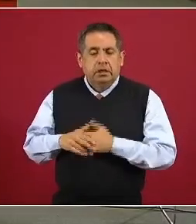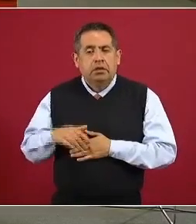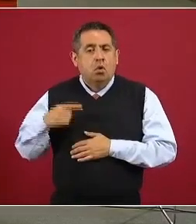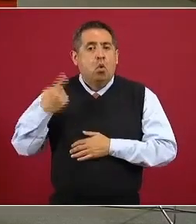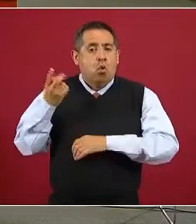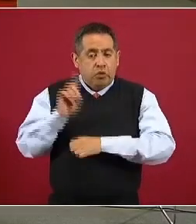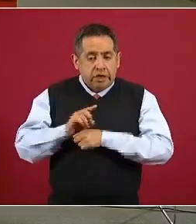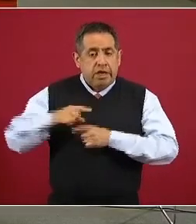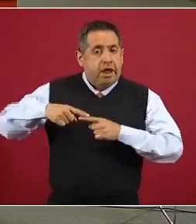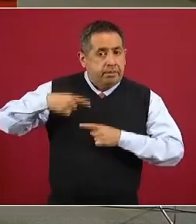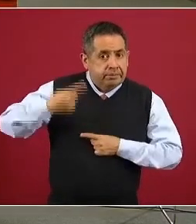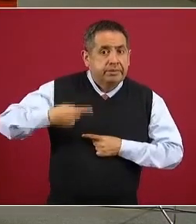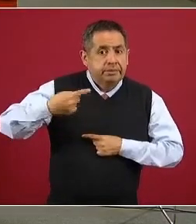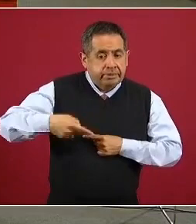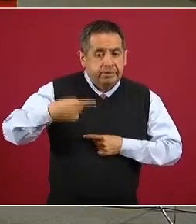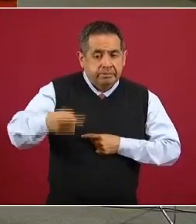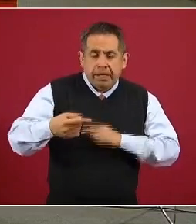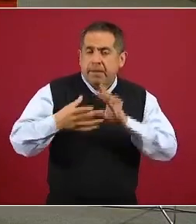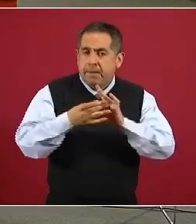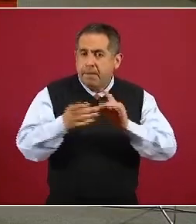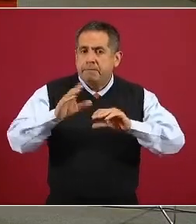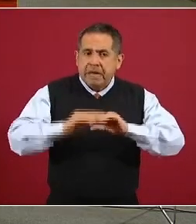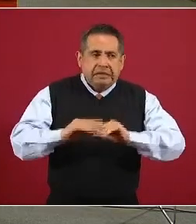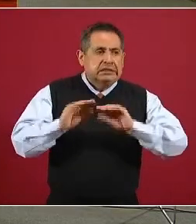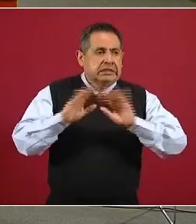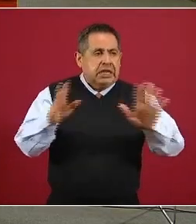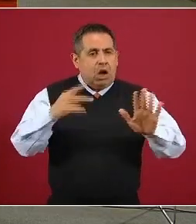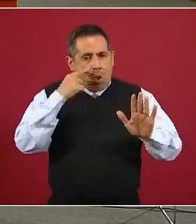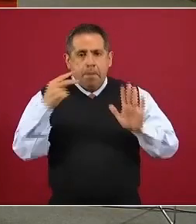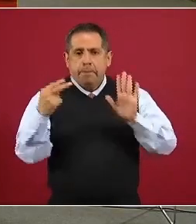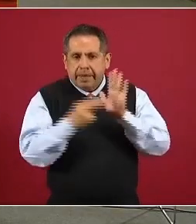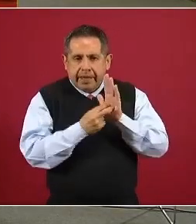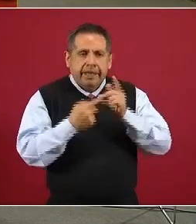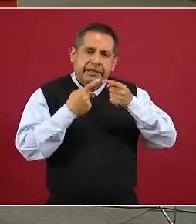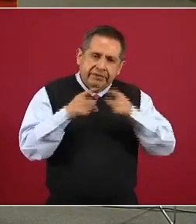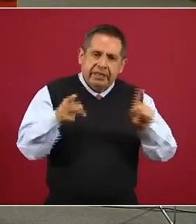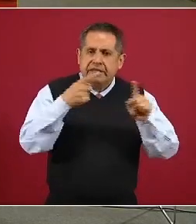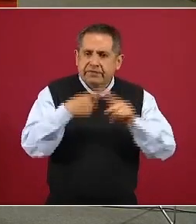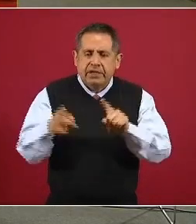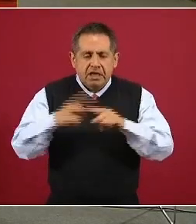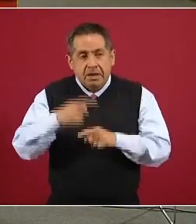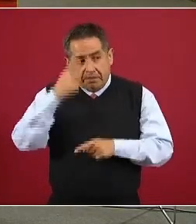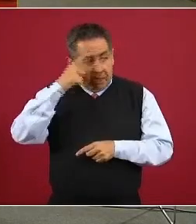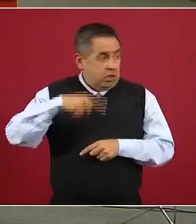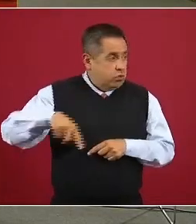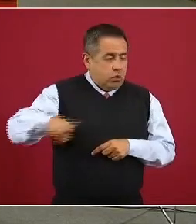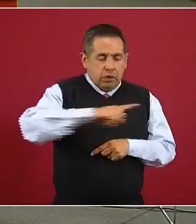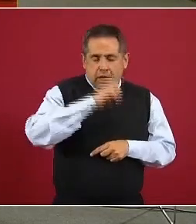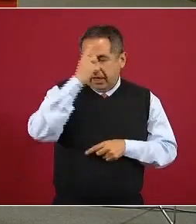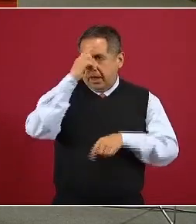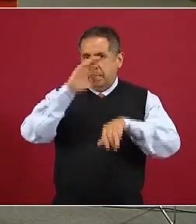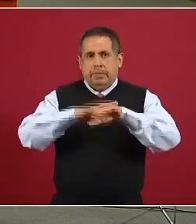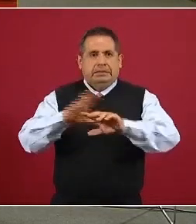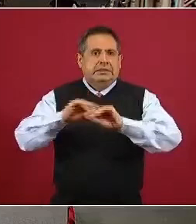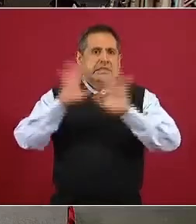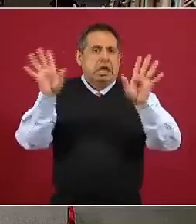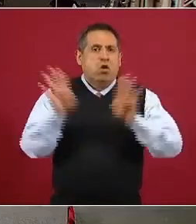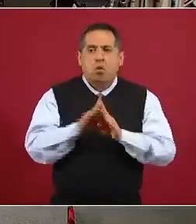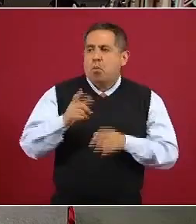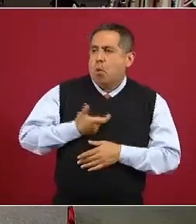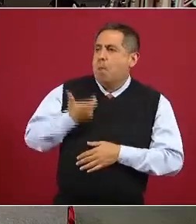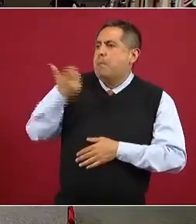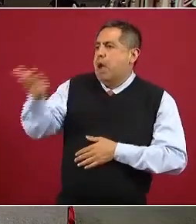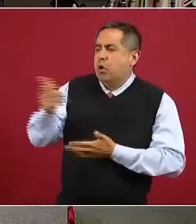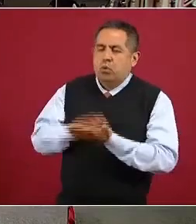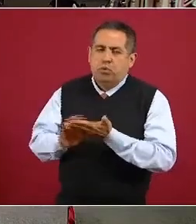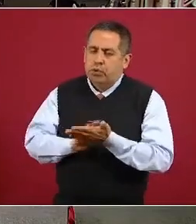día mostrando una modalidad para que todos tengamos claridad de cómo hacer los reembolsos.